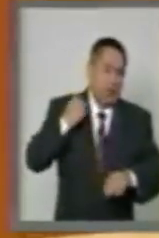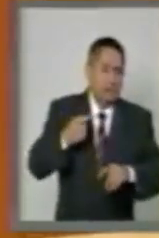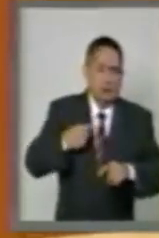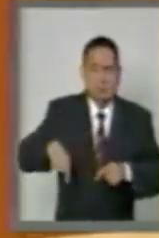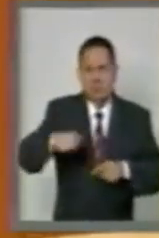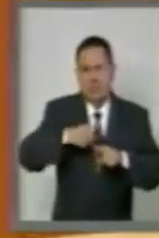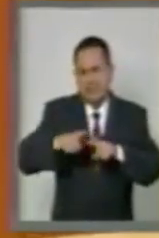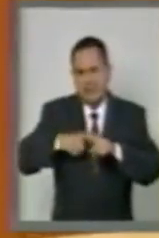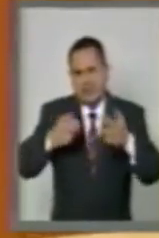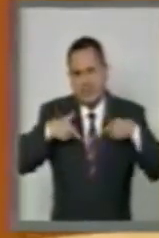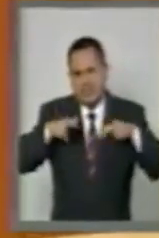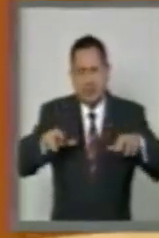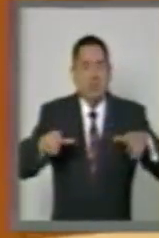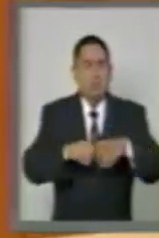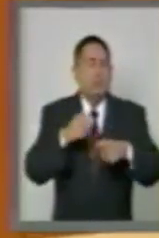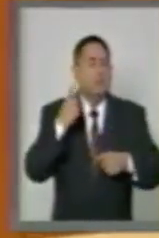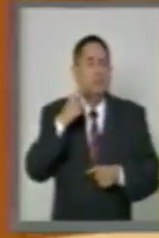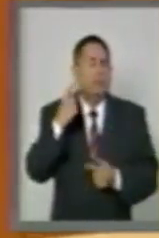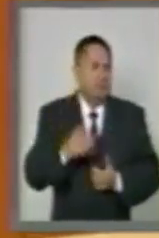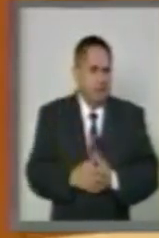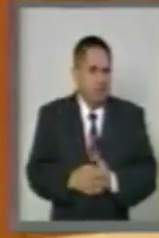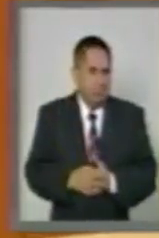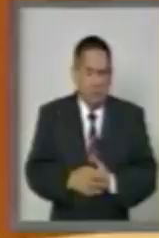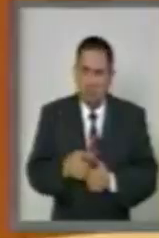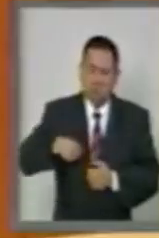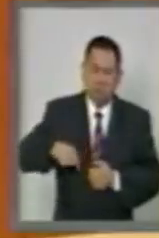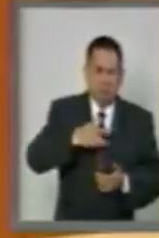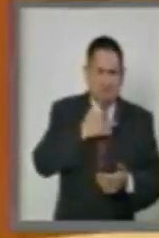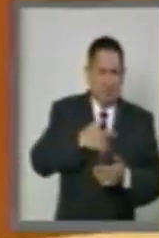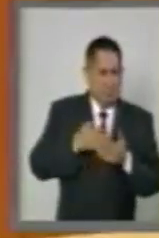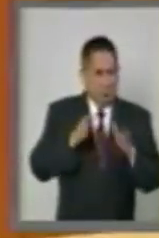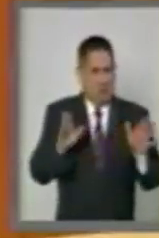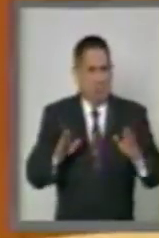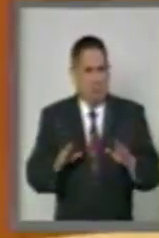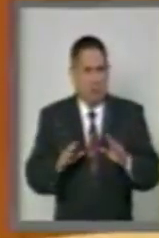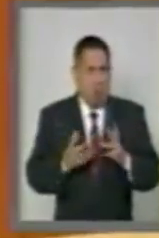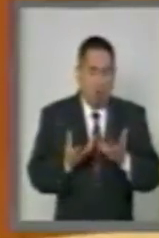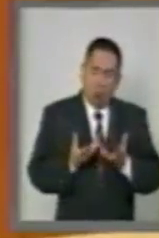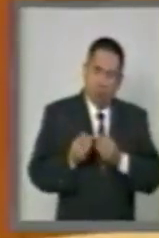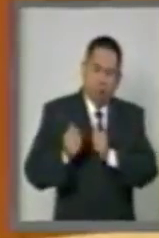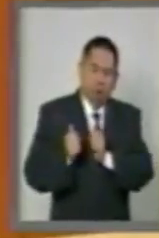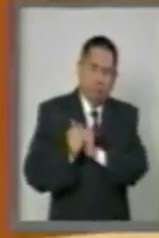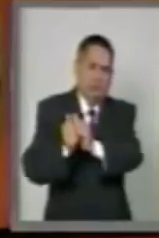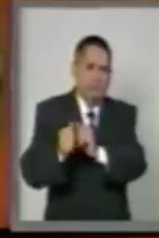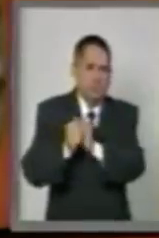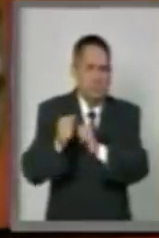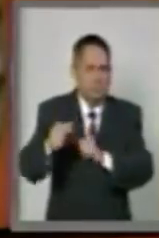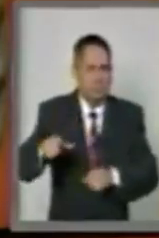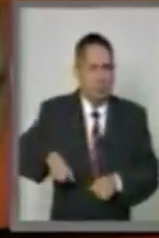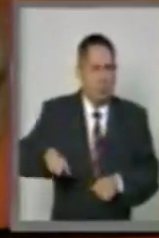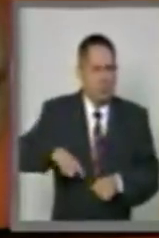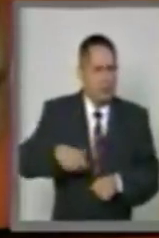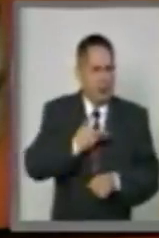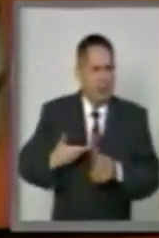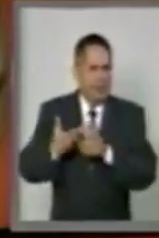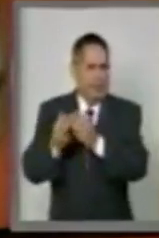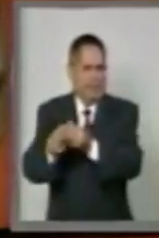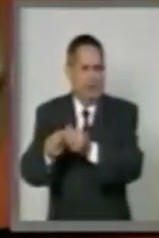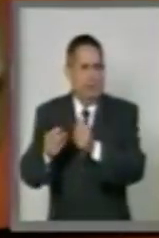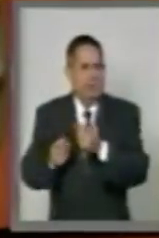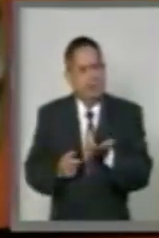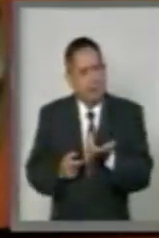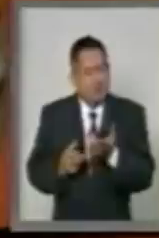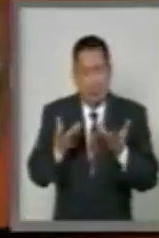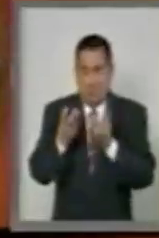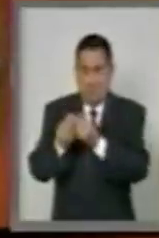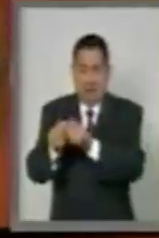las representaciones, a plantarse abiertamente en la derecha. Y al establecerse un consenso de